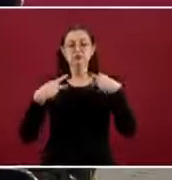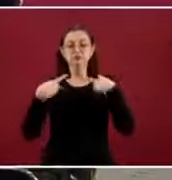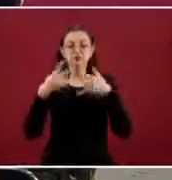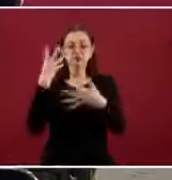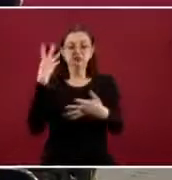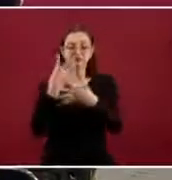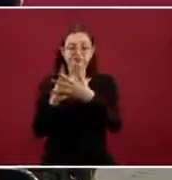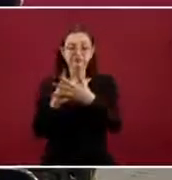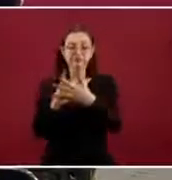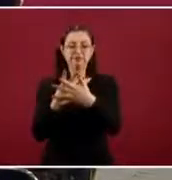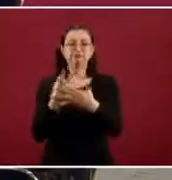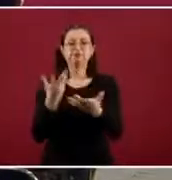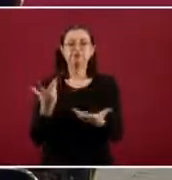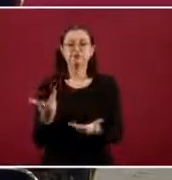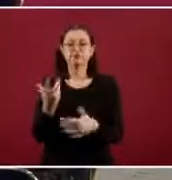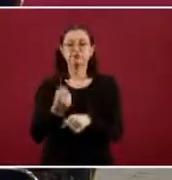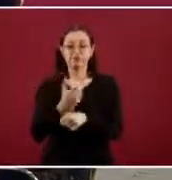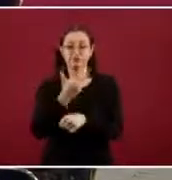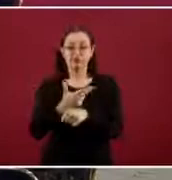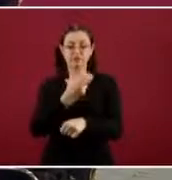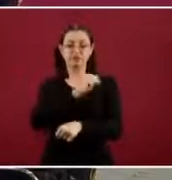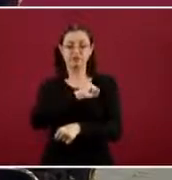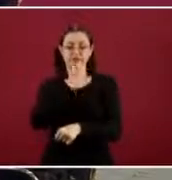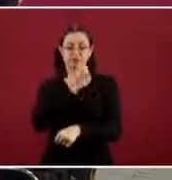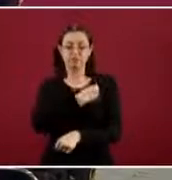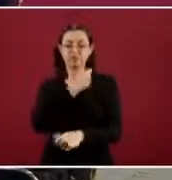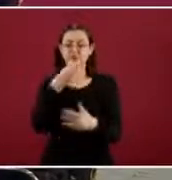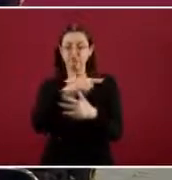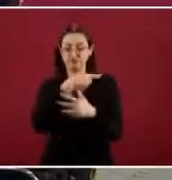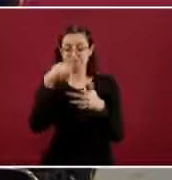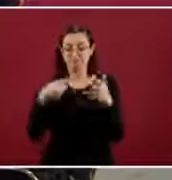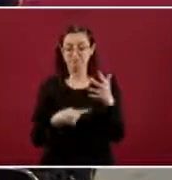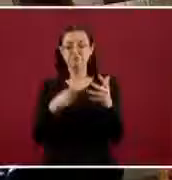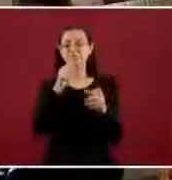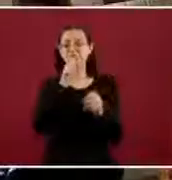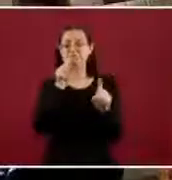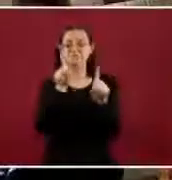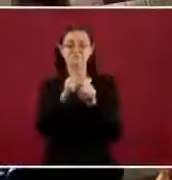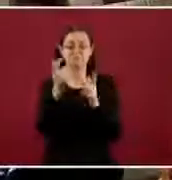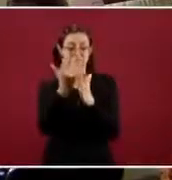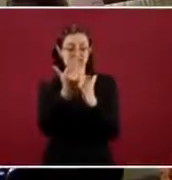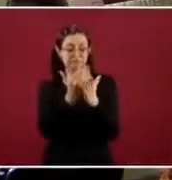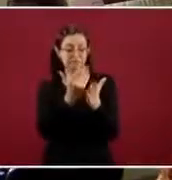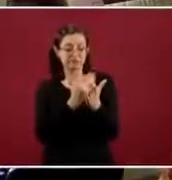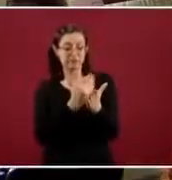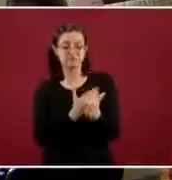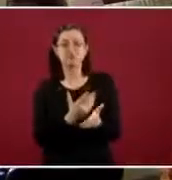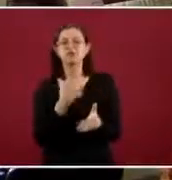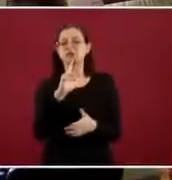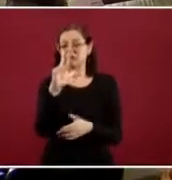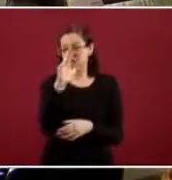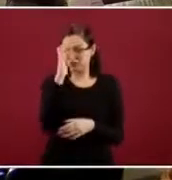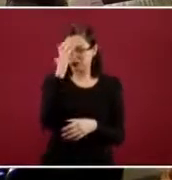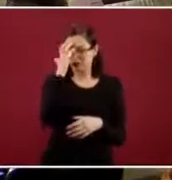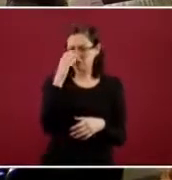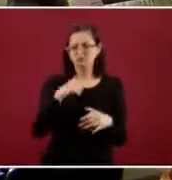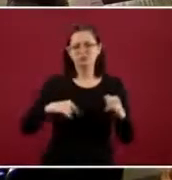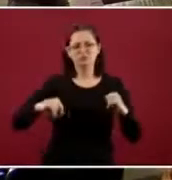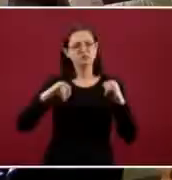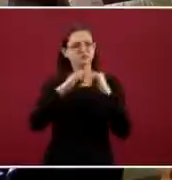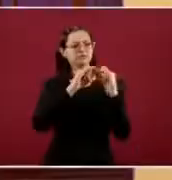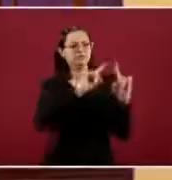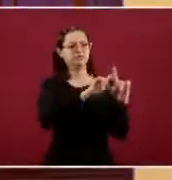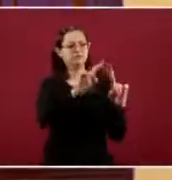cárceles. La Secretaría de Salud también tiene los lineamientos. Estamos reconociendo, digamos, lo que han hecho las instituciones para